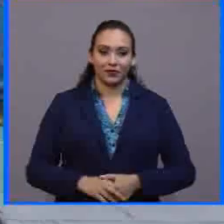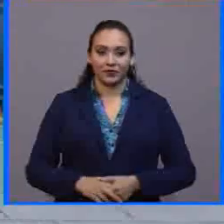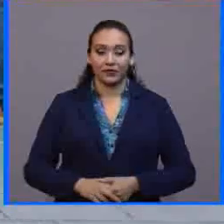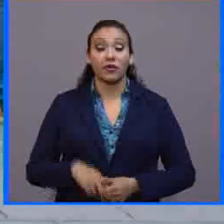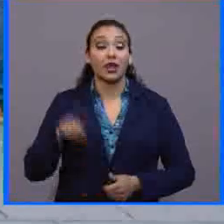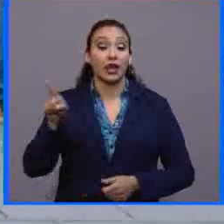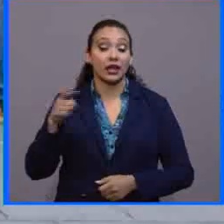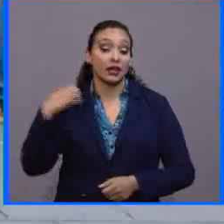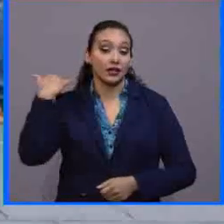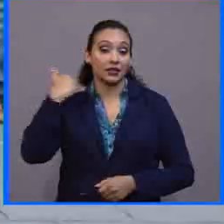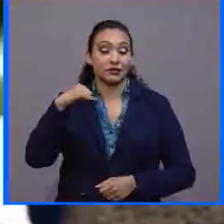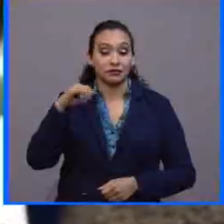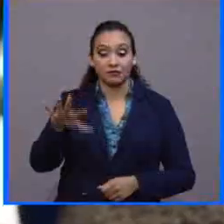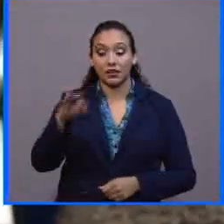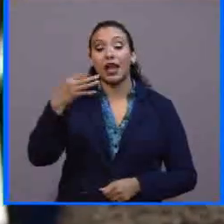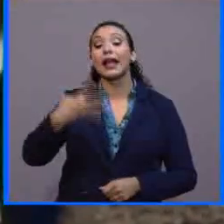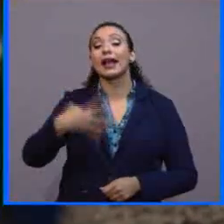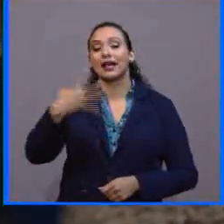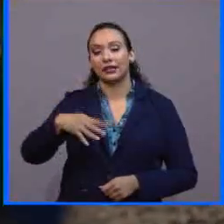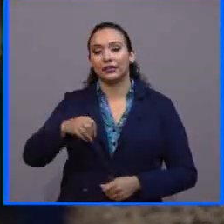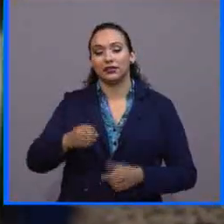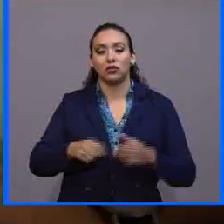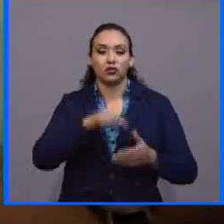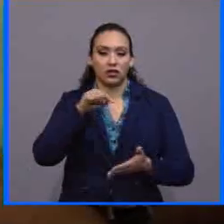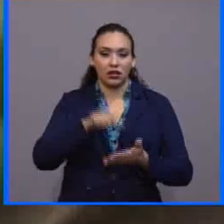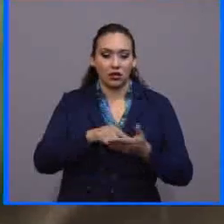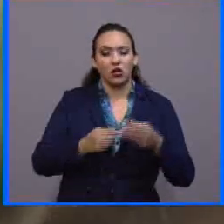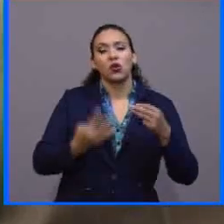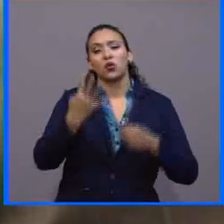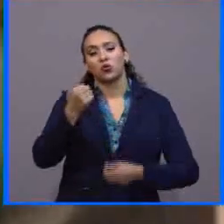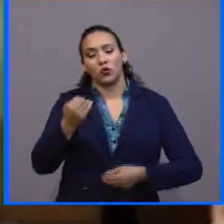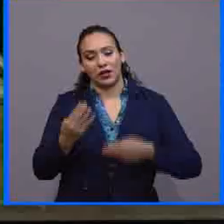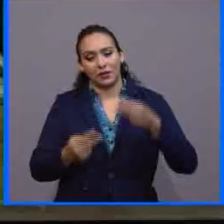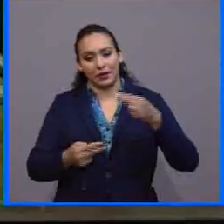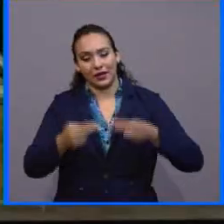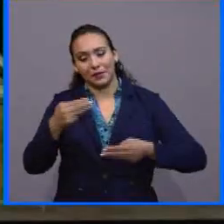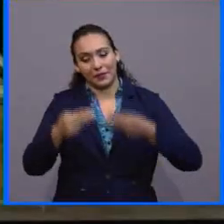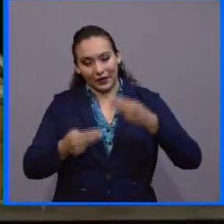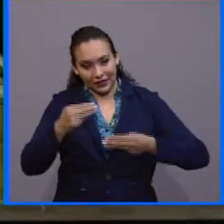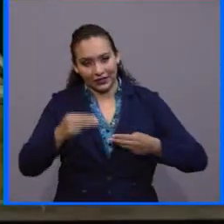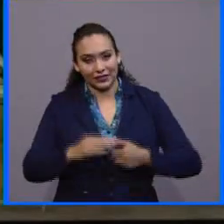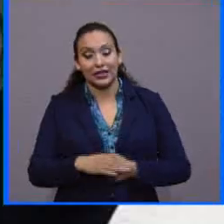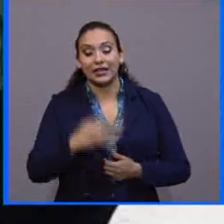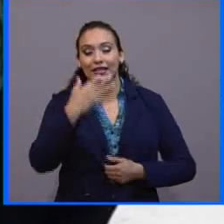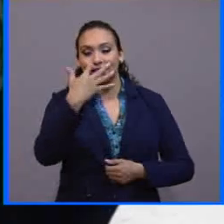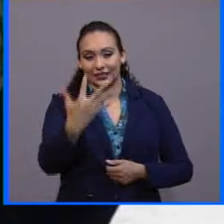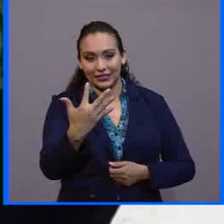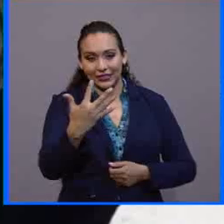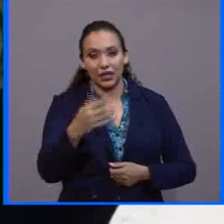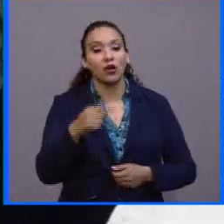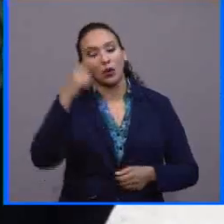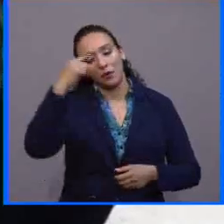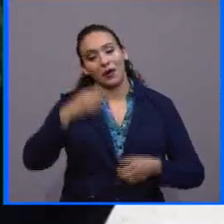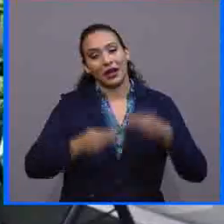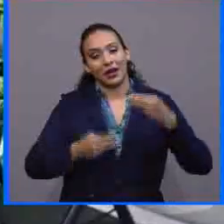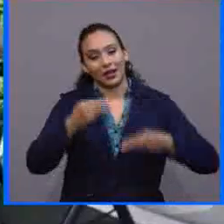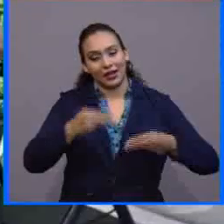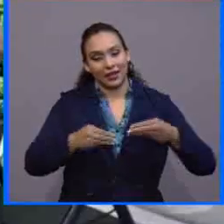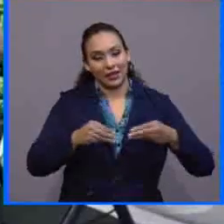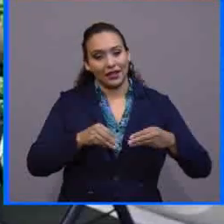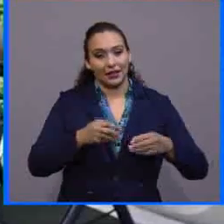En Yucatán se van a elegir 14 cargos, 9 magistraturas del Supremo Tribunal de Justicia y 5 del Tribunal